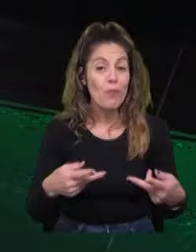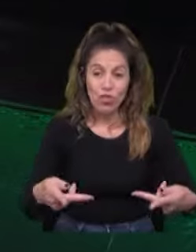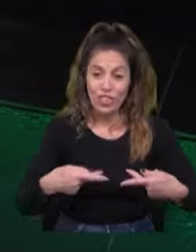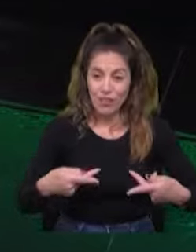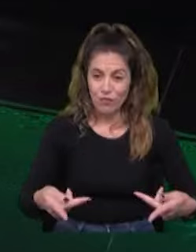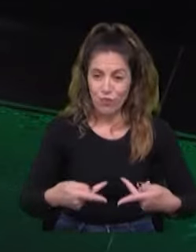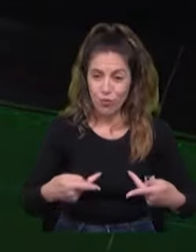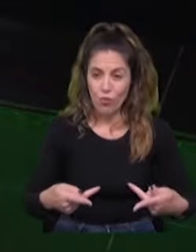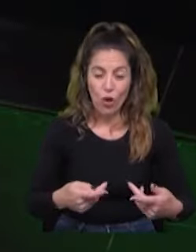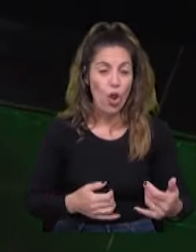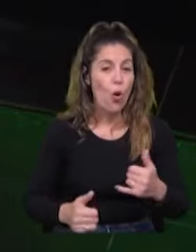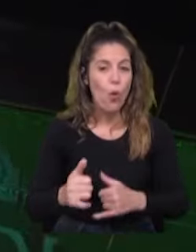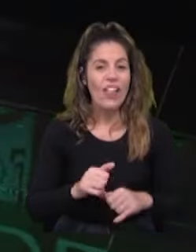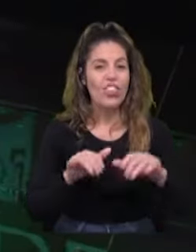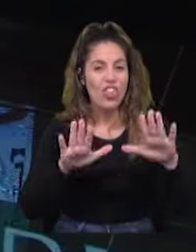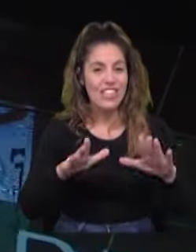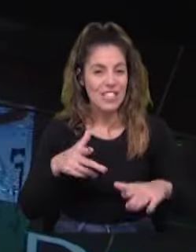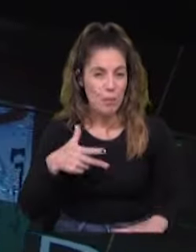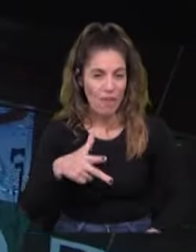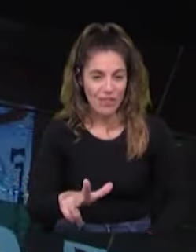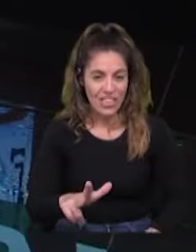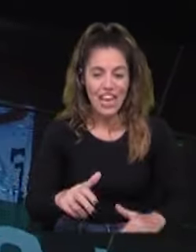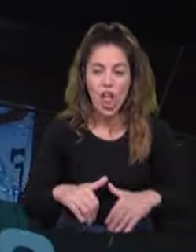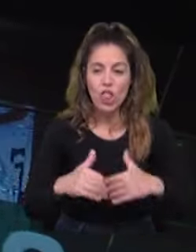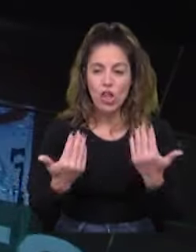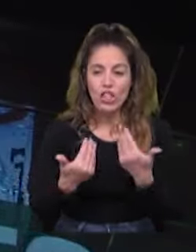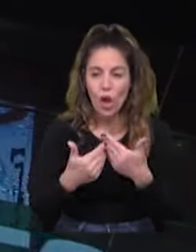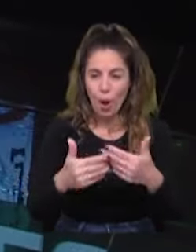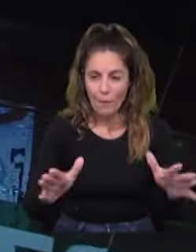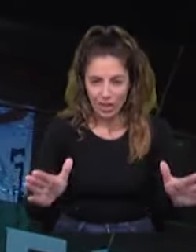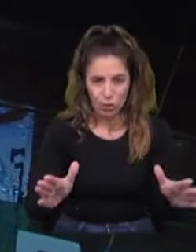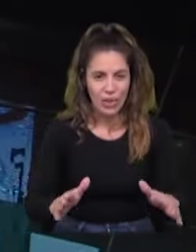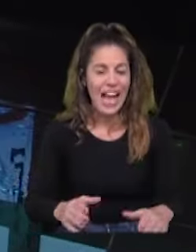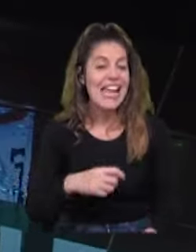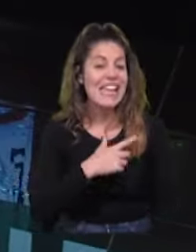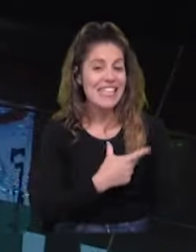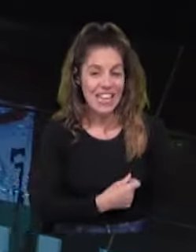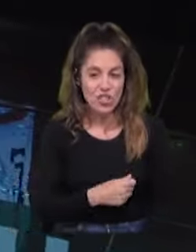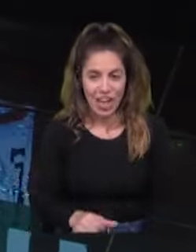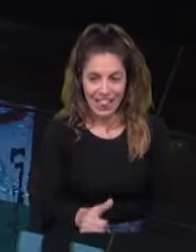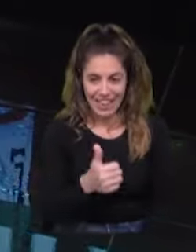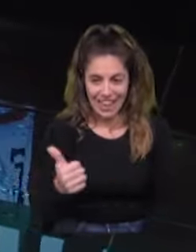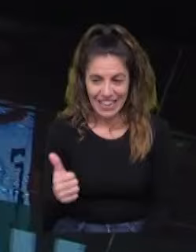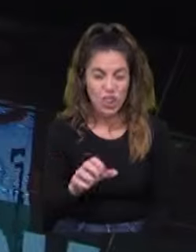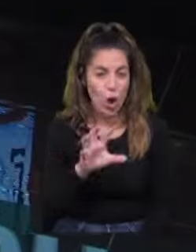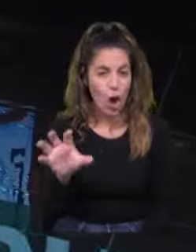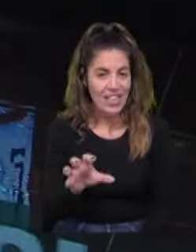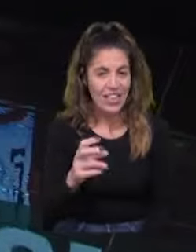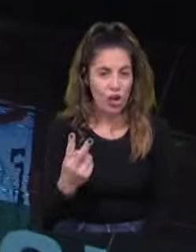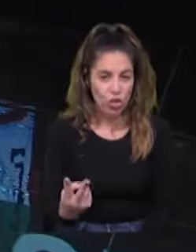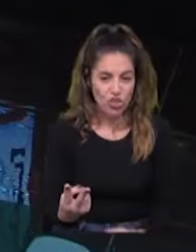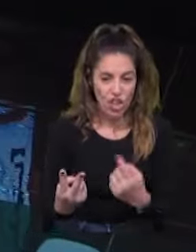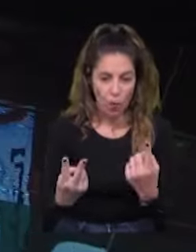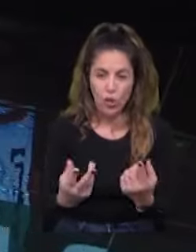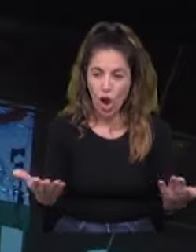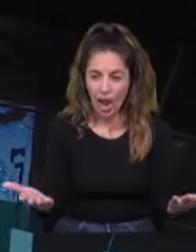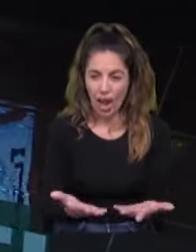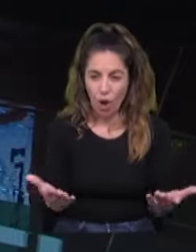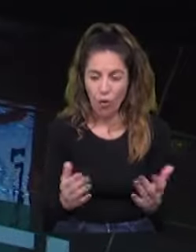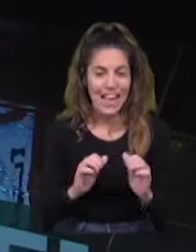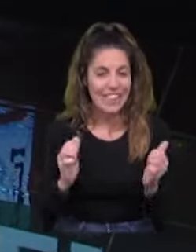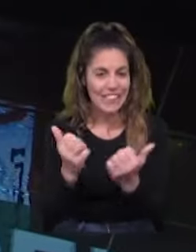hora porque se está jugando en la décima fecha del torneo de apertura de primera división nacional le está ganando aerro 2 a 1 a esta hora en el